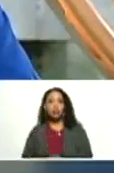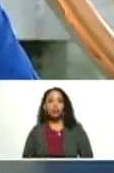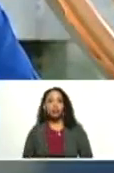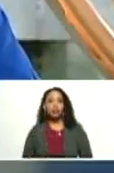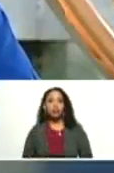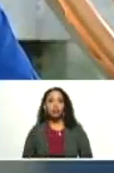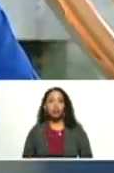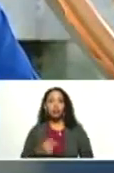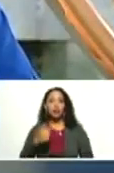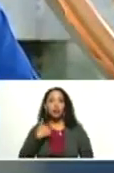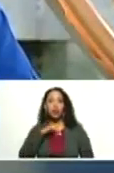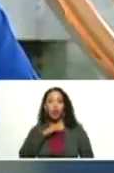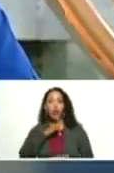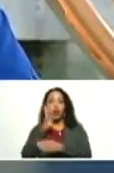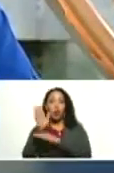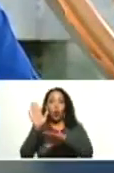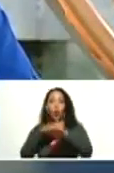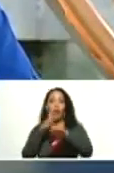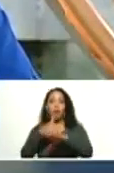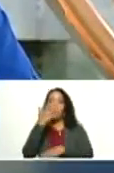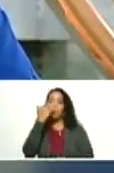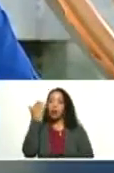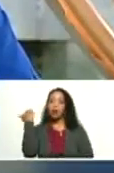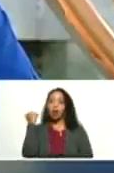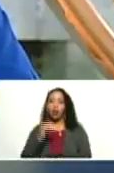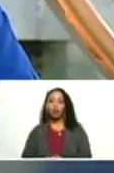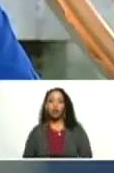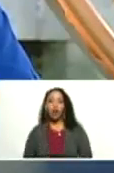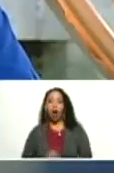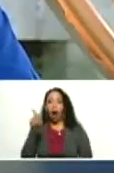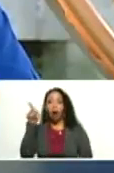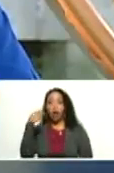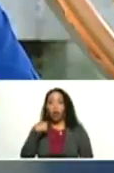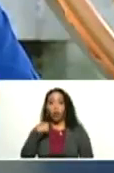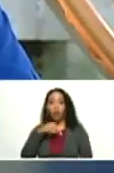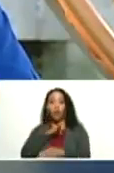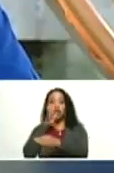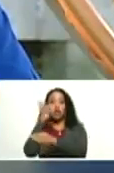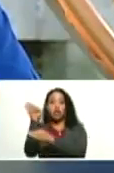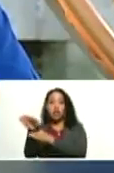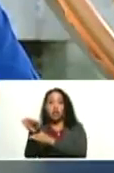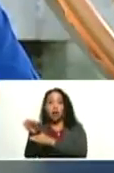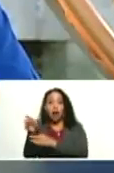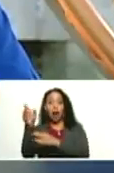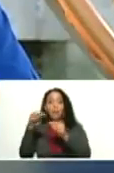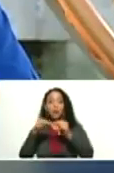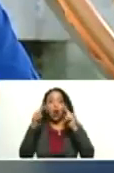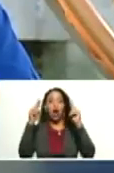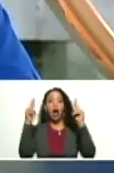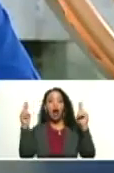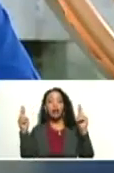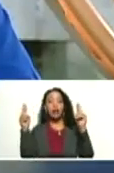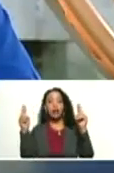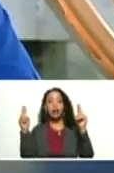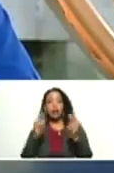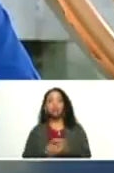Por allá estuvimos el jueves pasado. Allá estuvimos, en el puente Atanasio